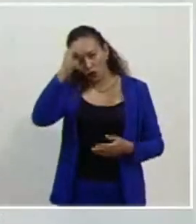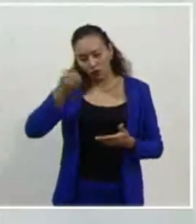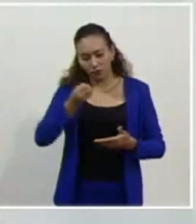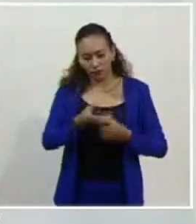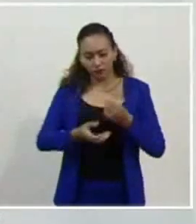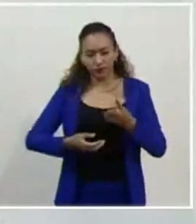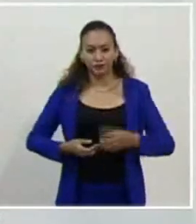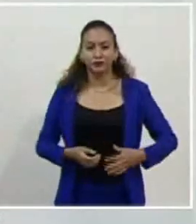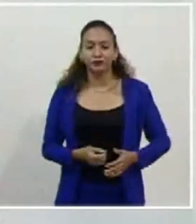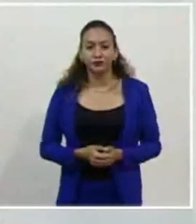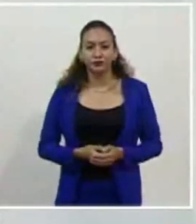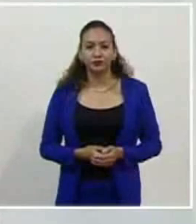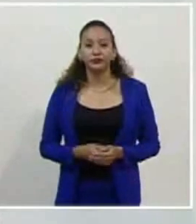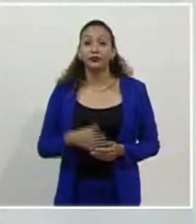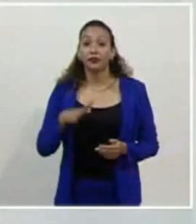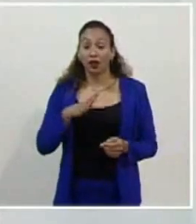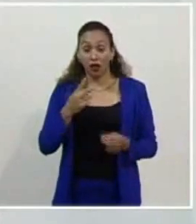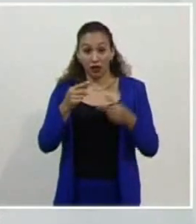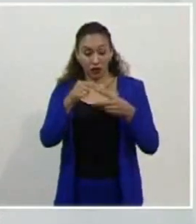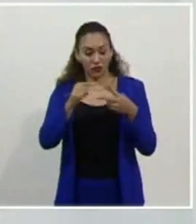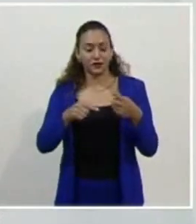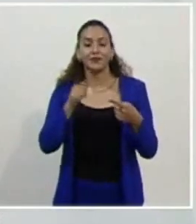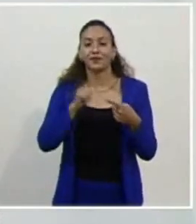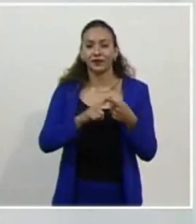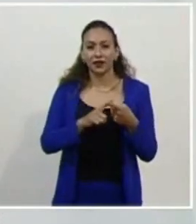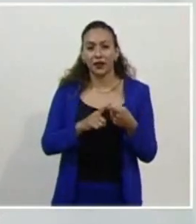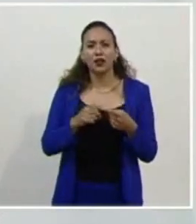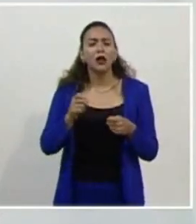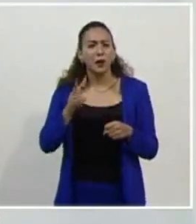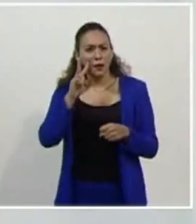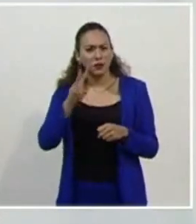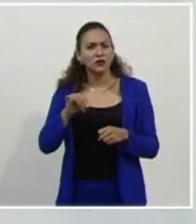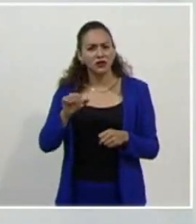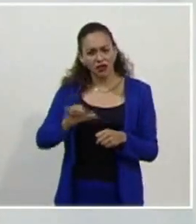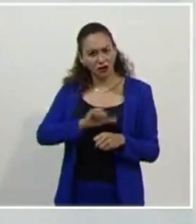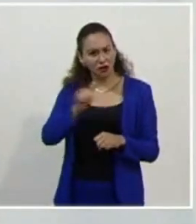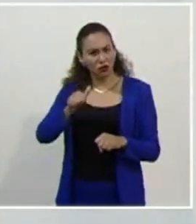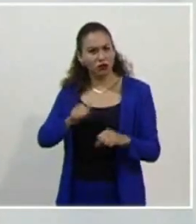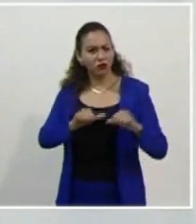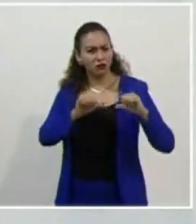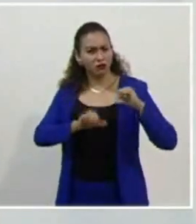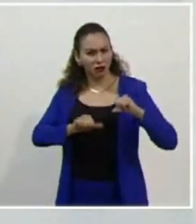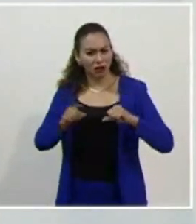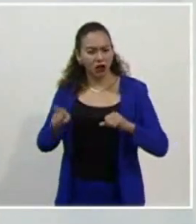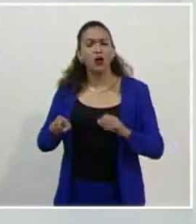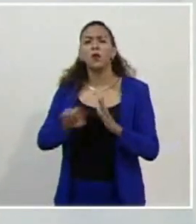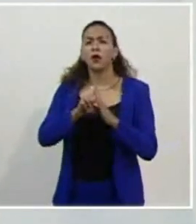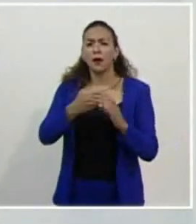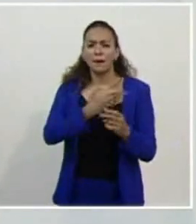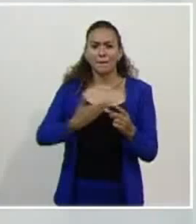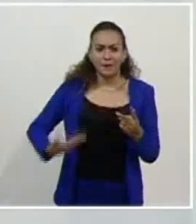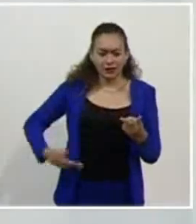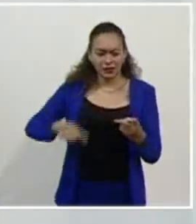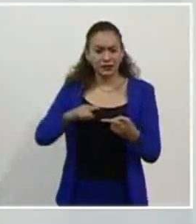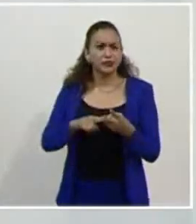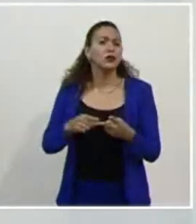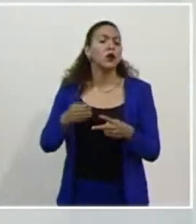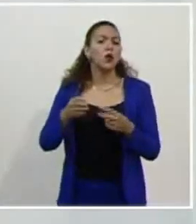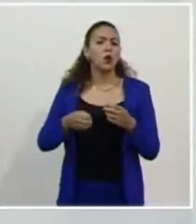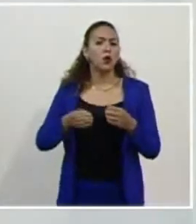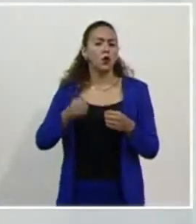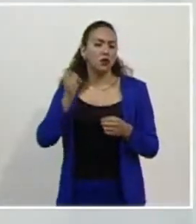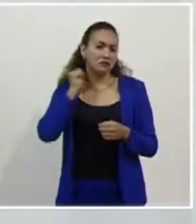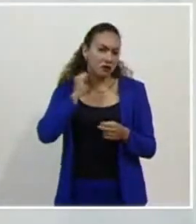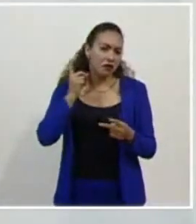Salieron dos con particular virulencia. El primero fue la interferencia de otros poderes en la independencia de las personas juzgadoras, de las y los